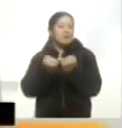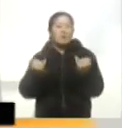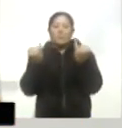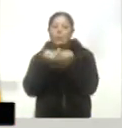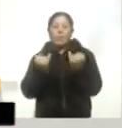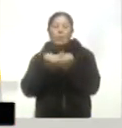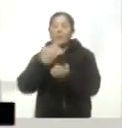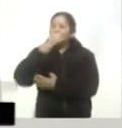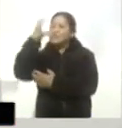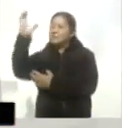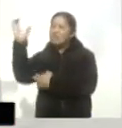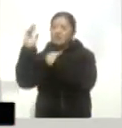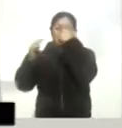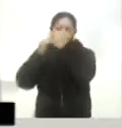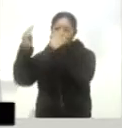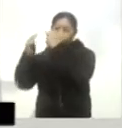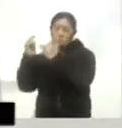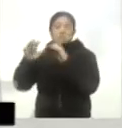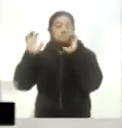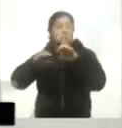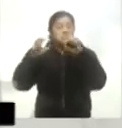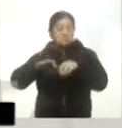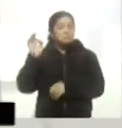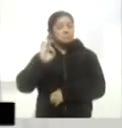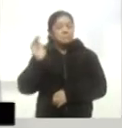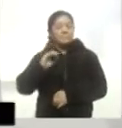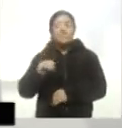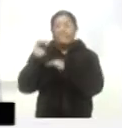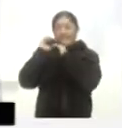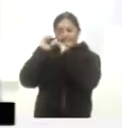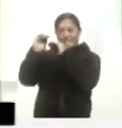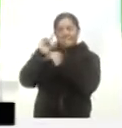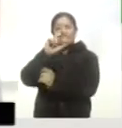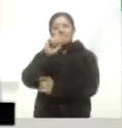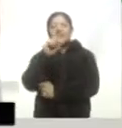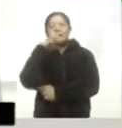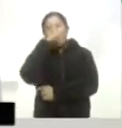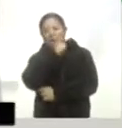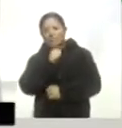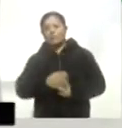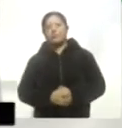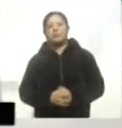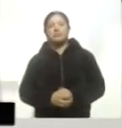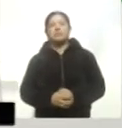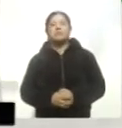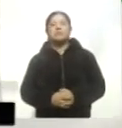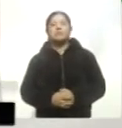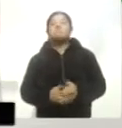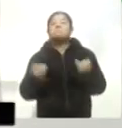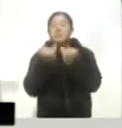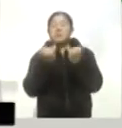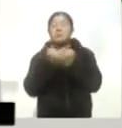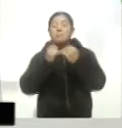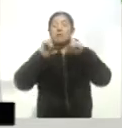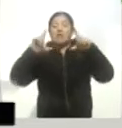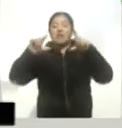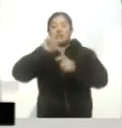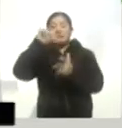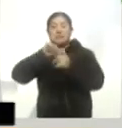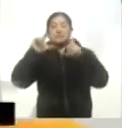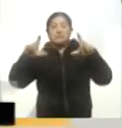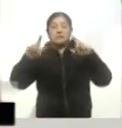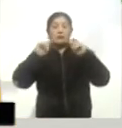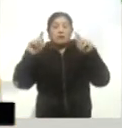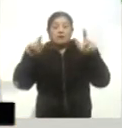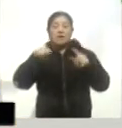igualmente de cielo nublado con posibles lluvias, la máxima alcanzará los 20 grados. Condiciones similares tendremos en el centro de la entidad, el